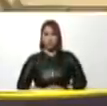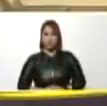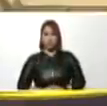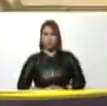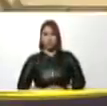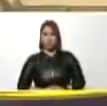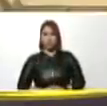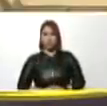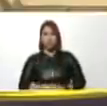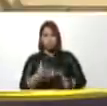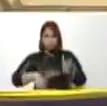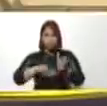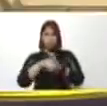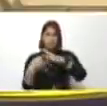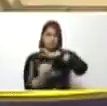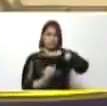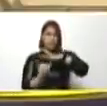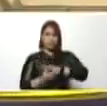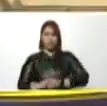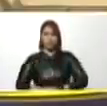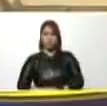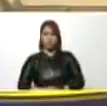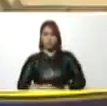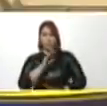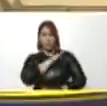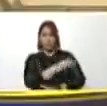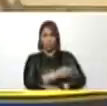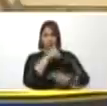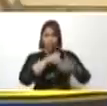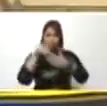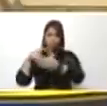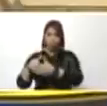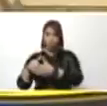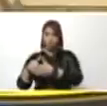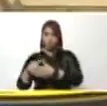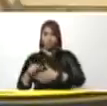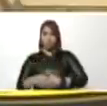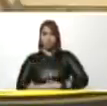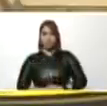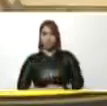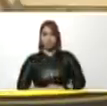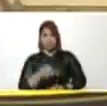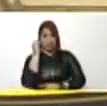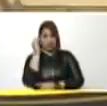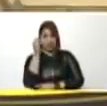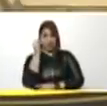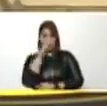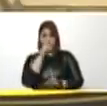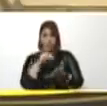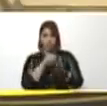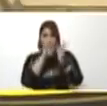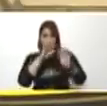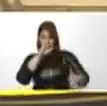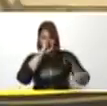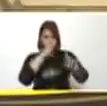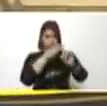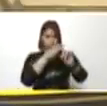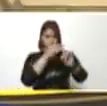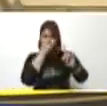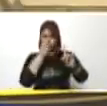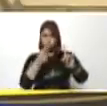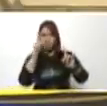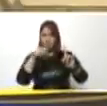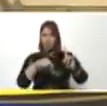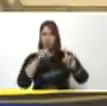La reinstitucionalización del poder electoral. Y la Asamblea Nacional, de manera directa o indirecta, logró